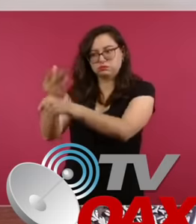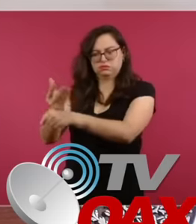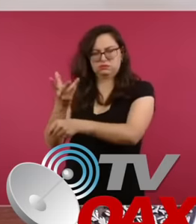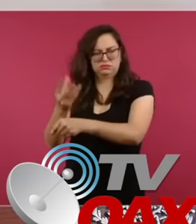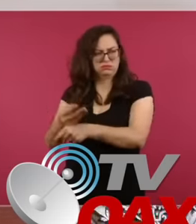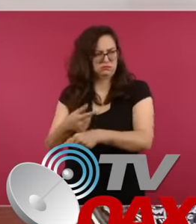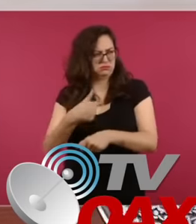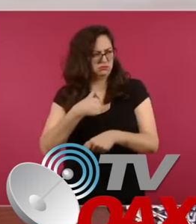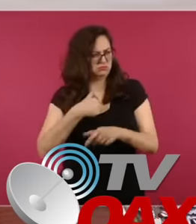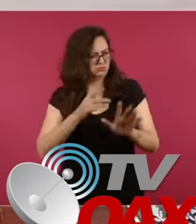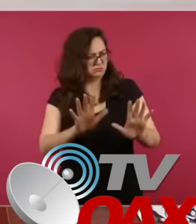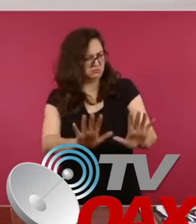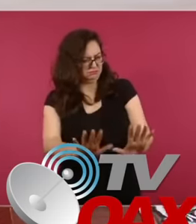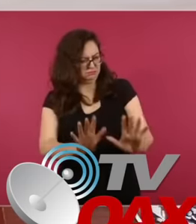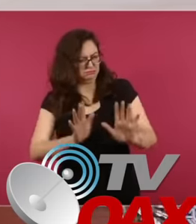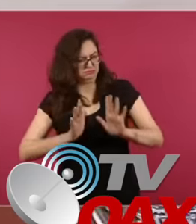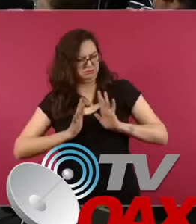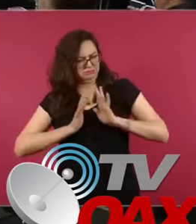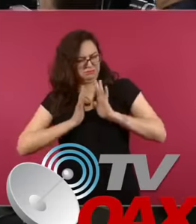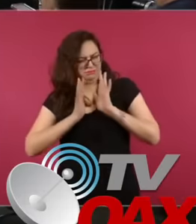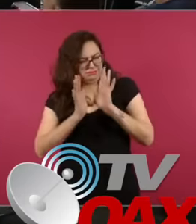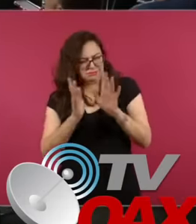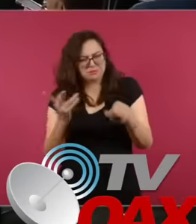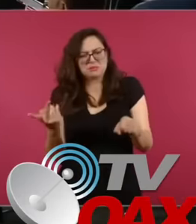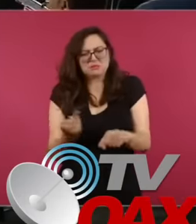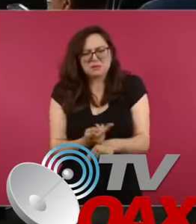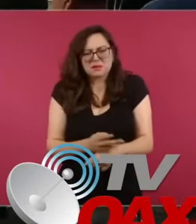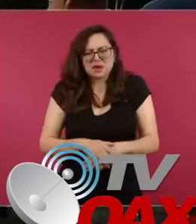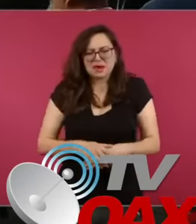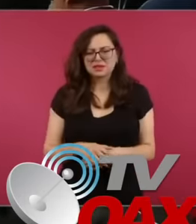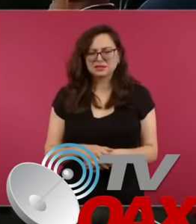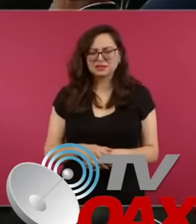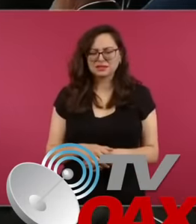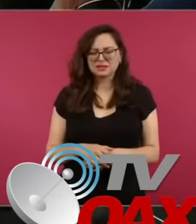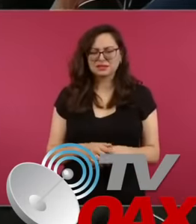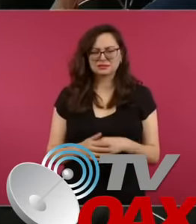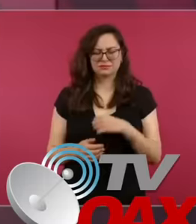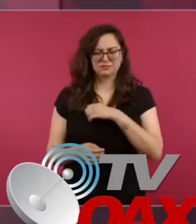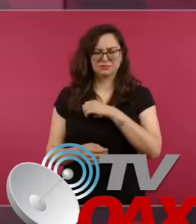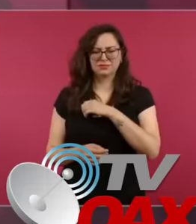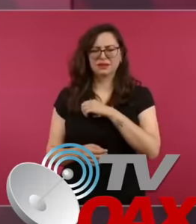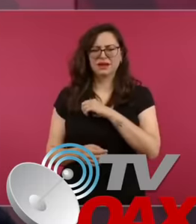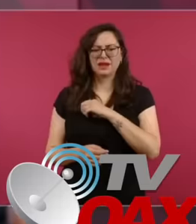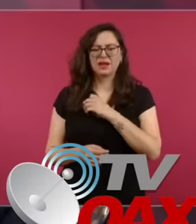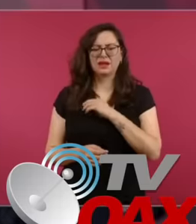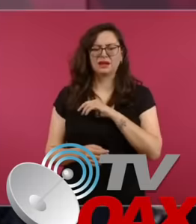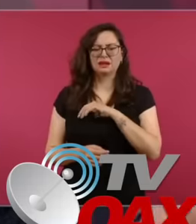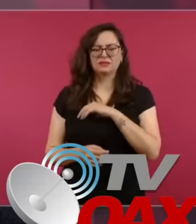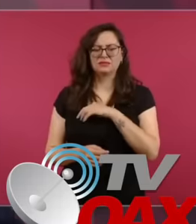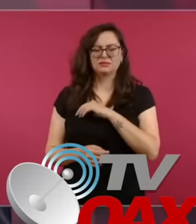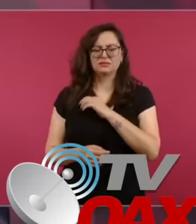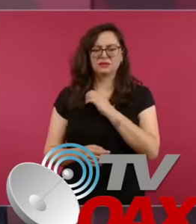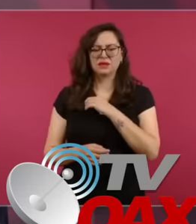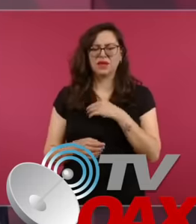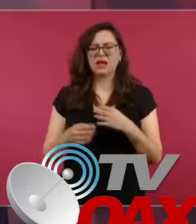pues lo que planteo es, ¿por qué no se hace un avalúo de cuánto